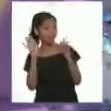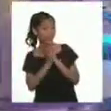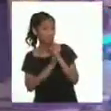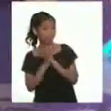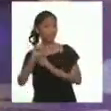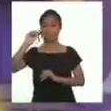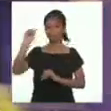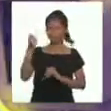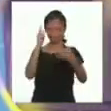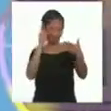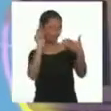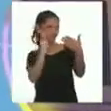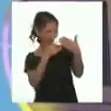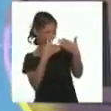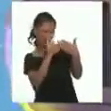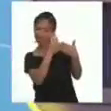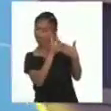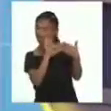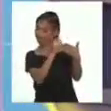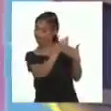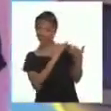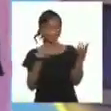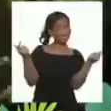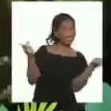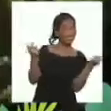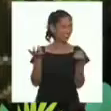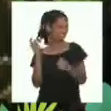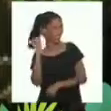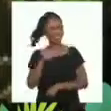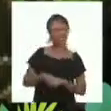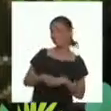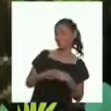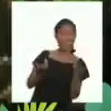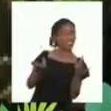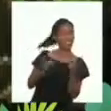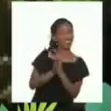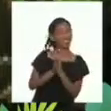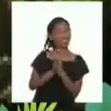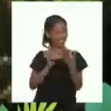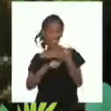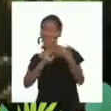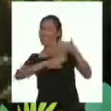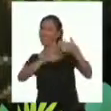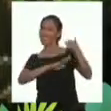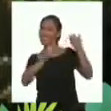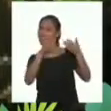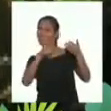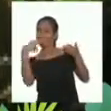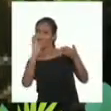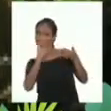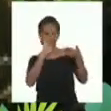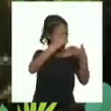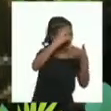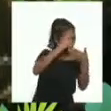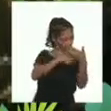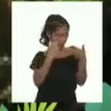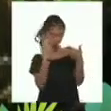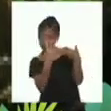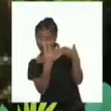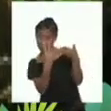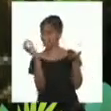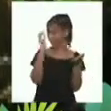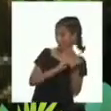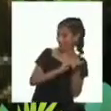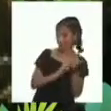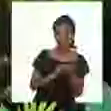Felizmente ya tenemos la primera pista para resolver esta duda. ¡Sí! ¡El afiche! Bueno,